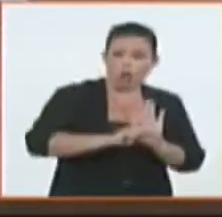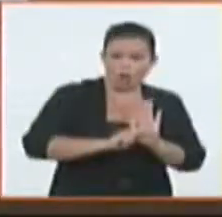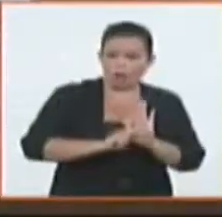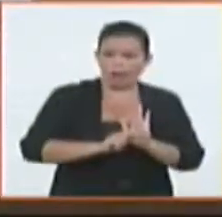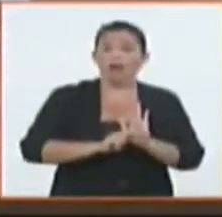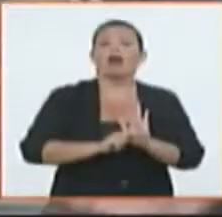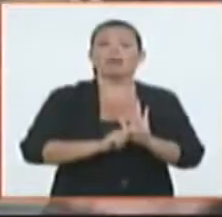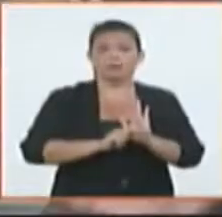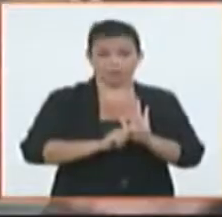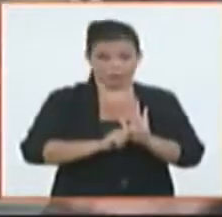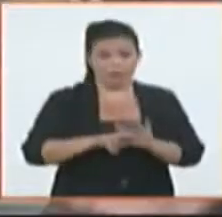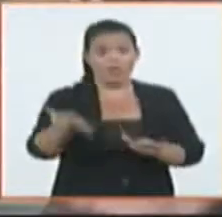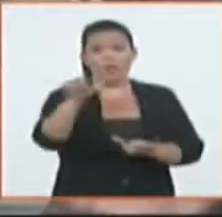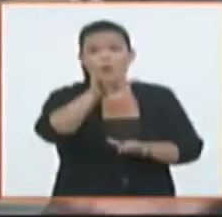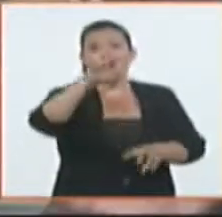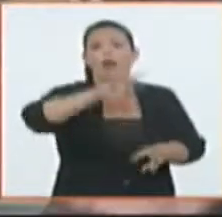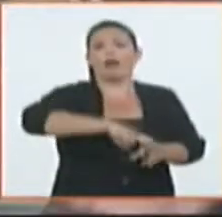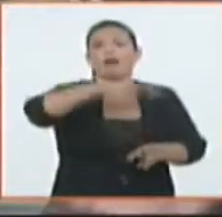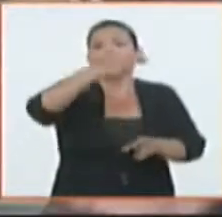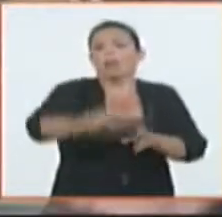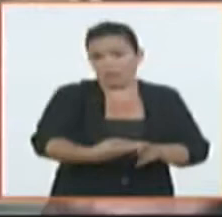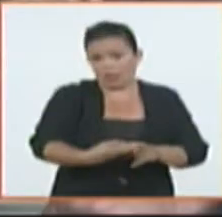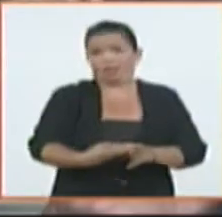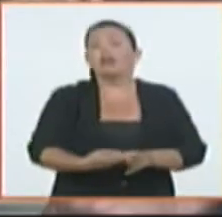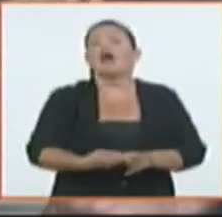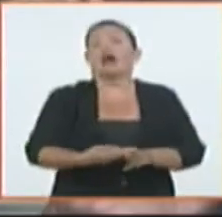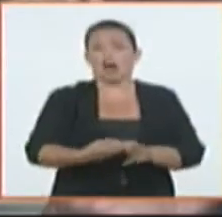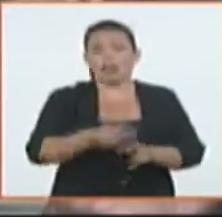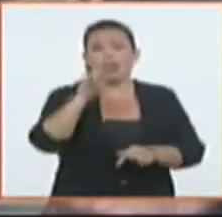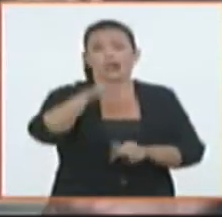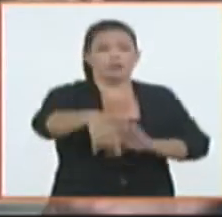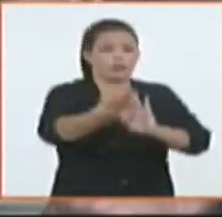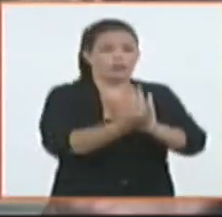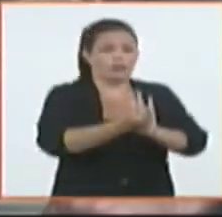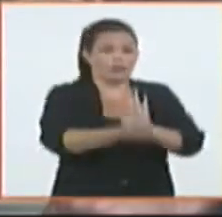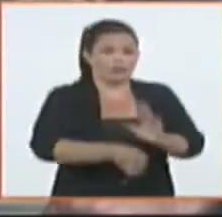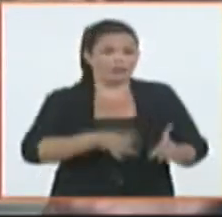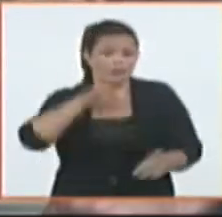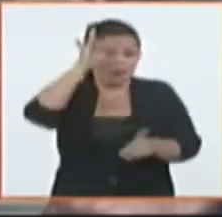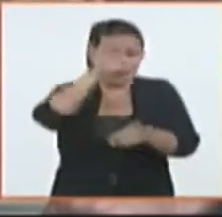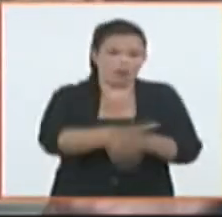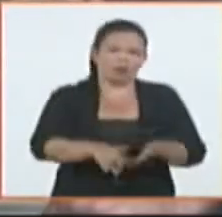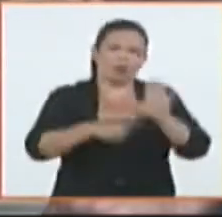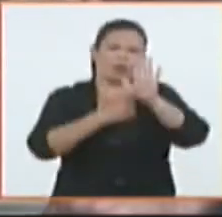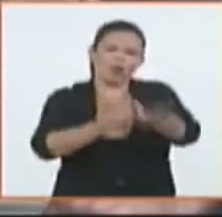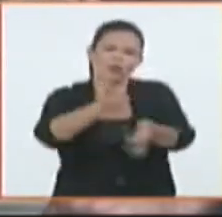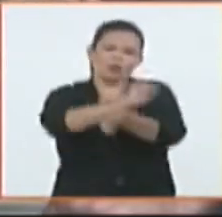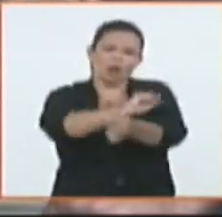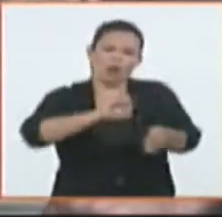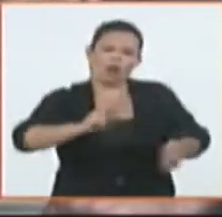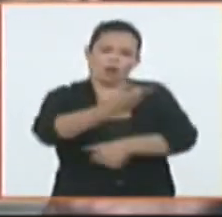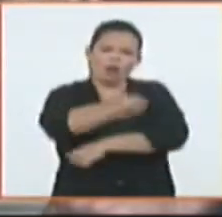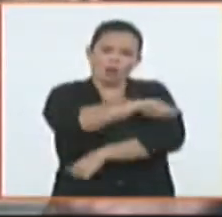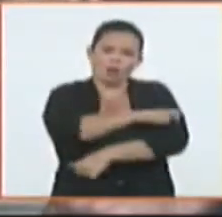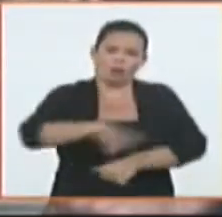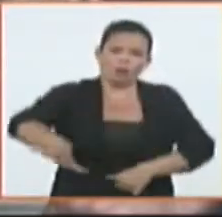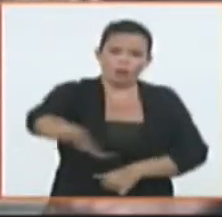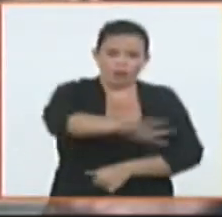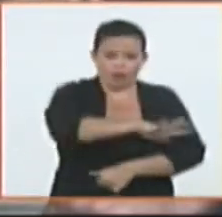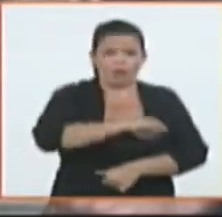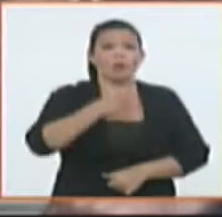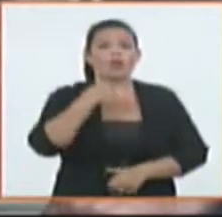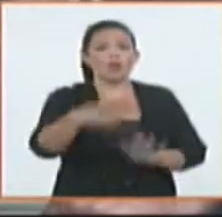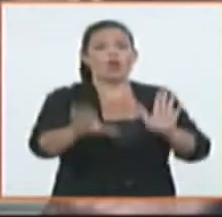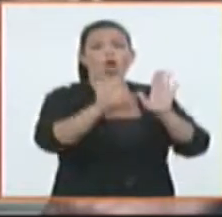Ese concepto de poder popular es el que garantiza la dimensión del principio de soberanía popular, que, como dice un artículo de la Constitución,